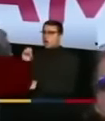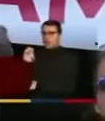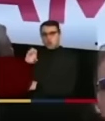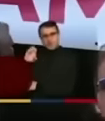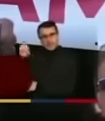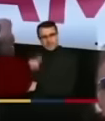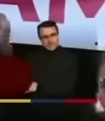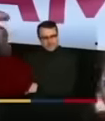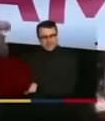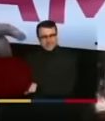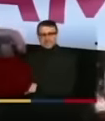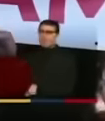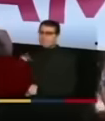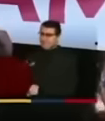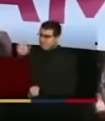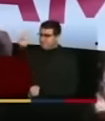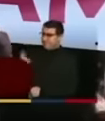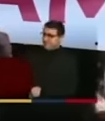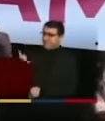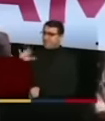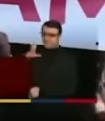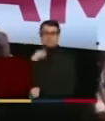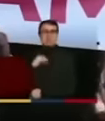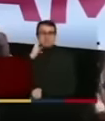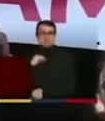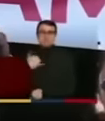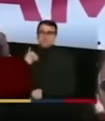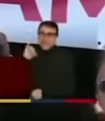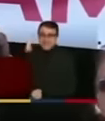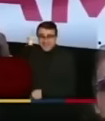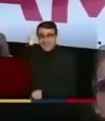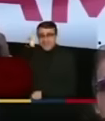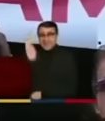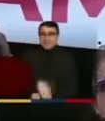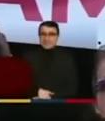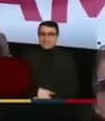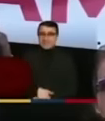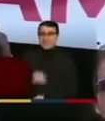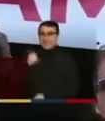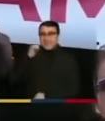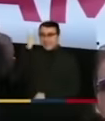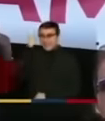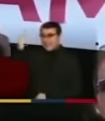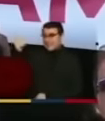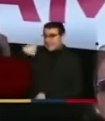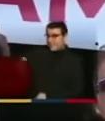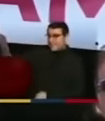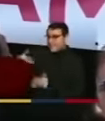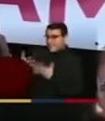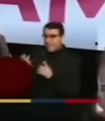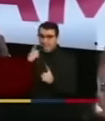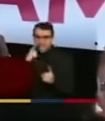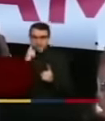Ya sabemos qué pasa con eso. Ya sabemos lo que intentan hacer además.